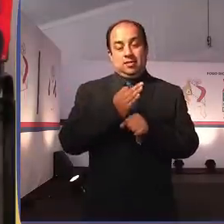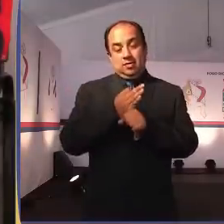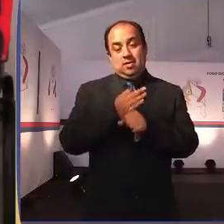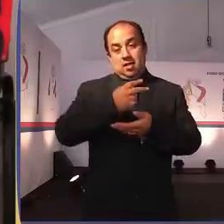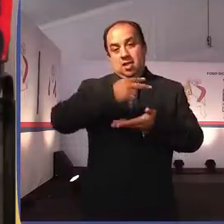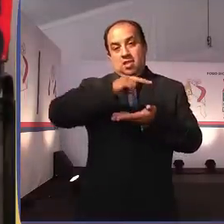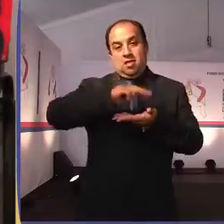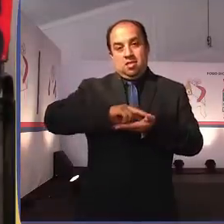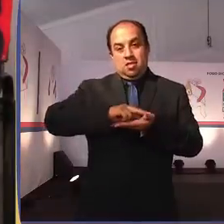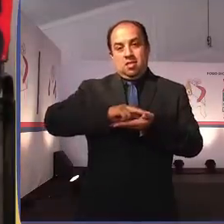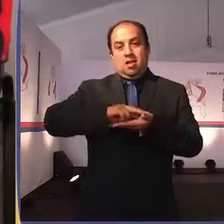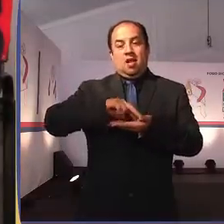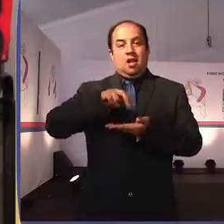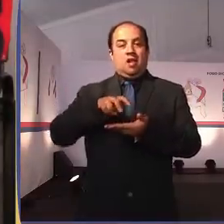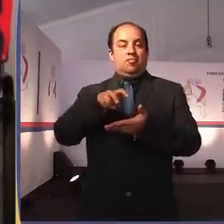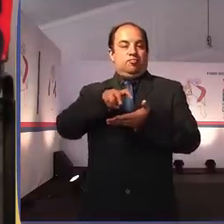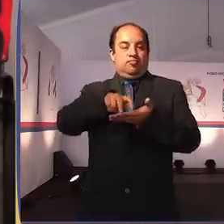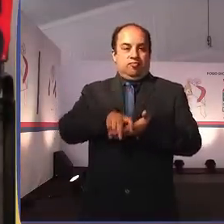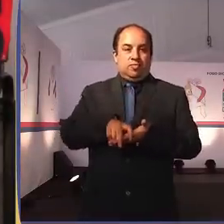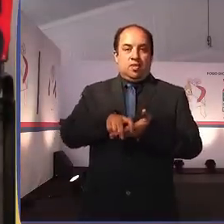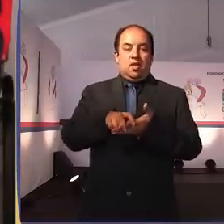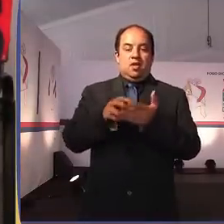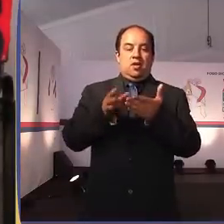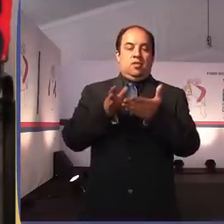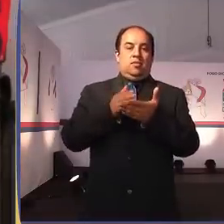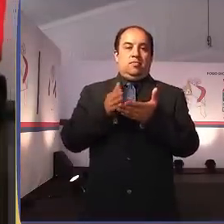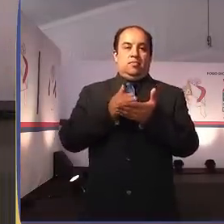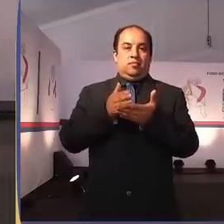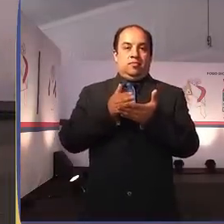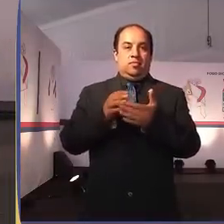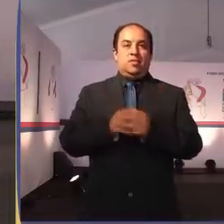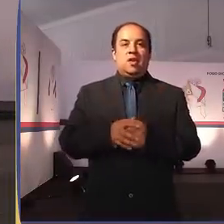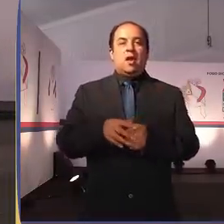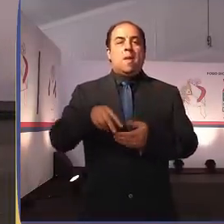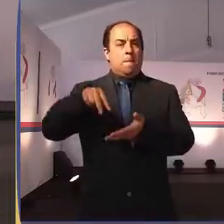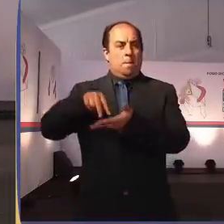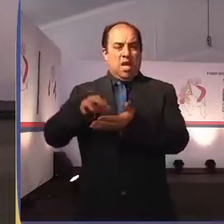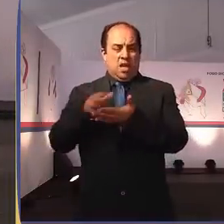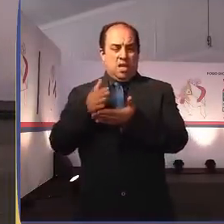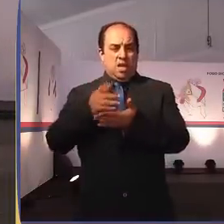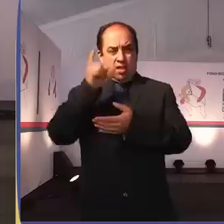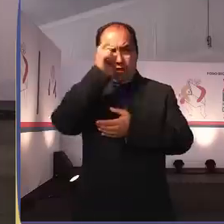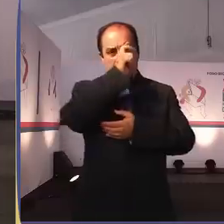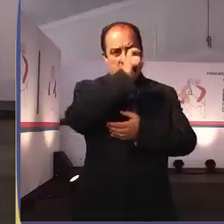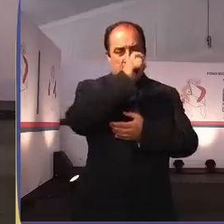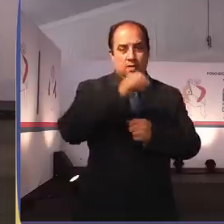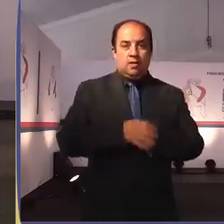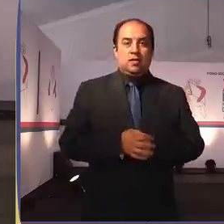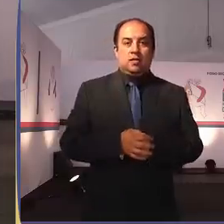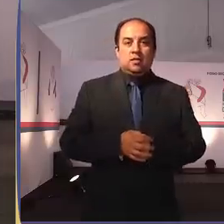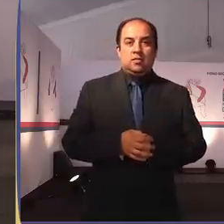en el sofá, porque ya les dije que leer parados es muy difícil, leer sentados pues solo con los 5 libros de Vargas Llosa.